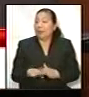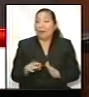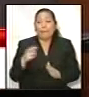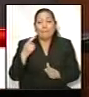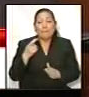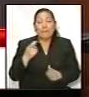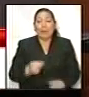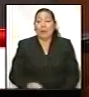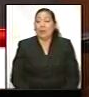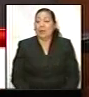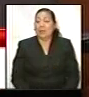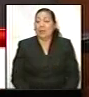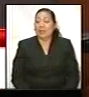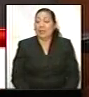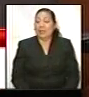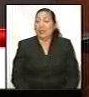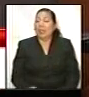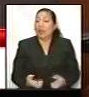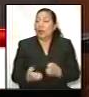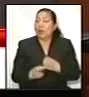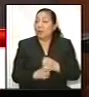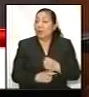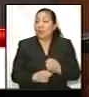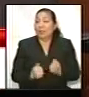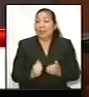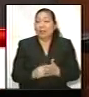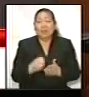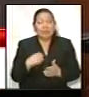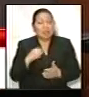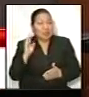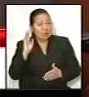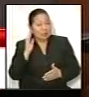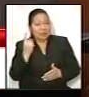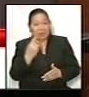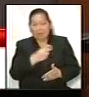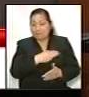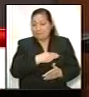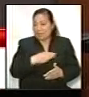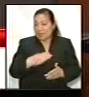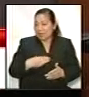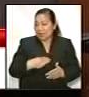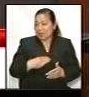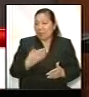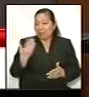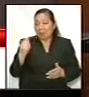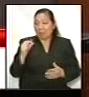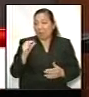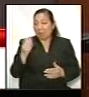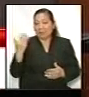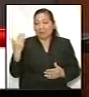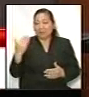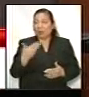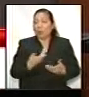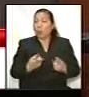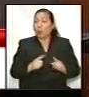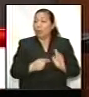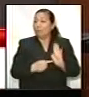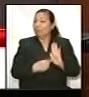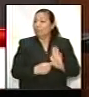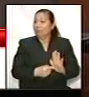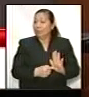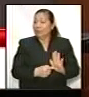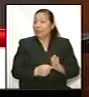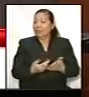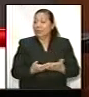política económica del país. Escuchamos al Premier hace pocas semanas atrás, cuando se presentaba en